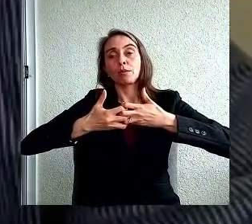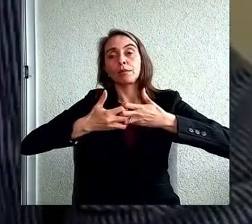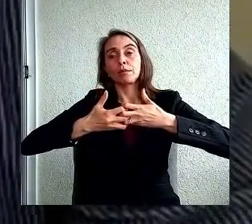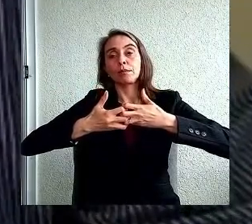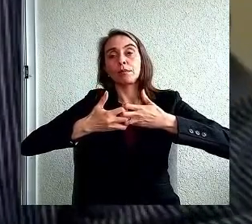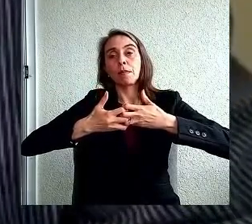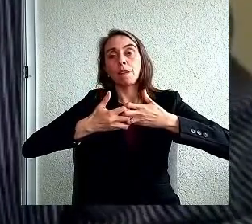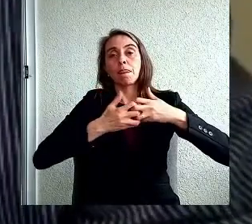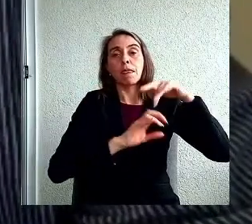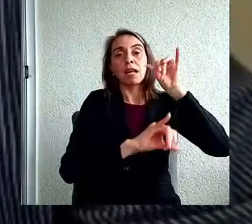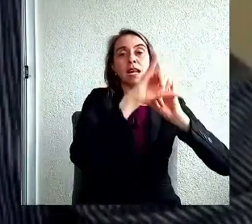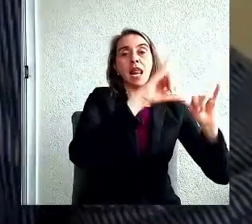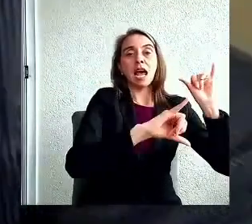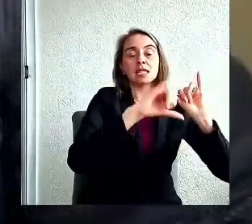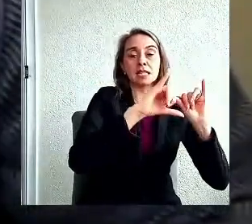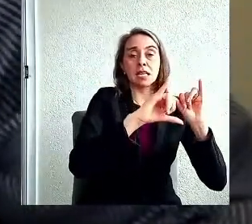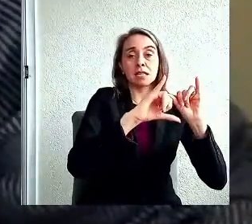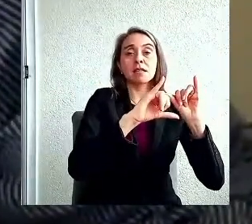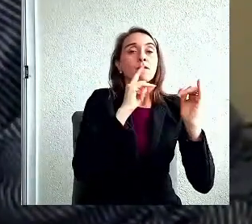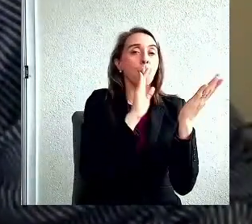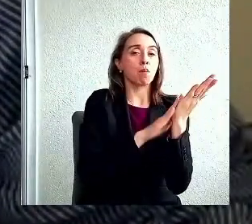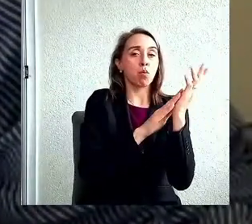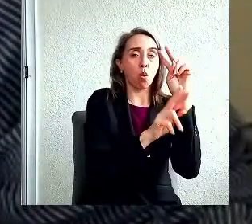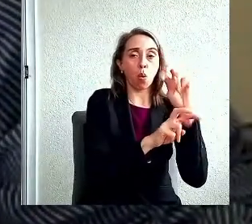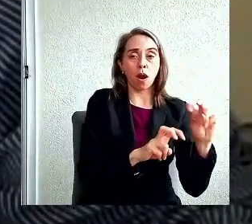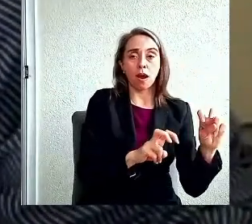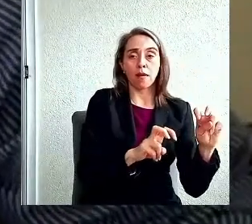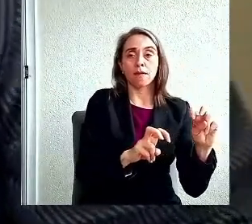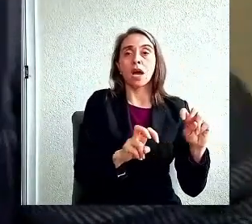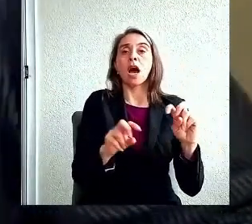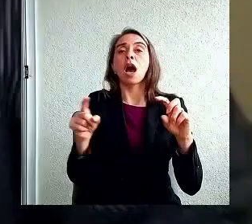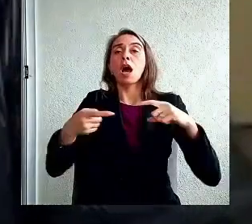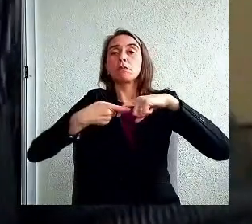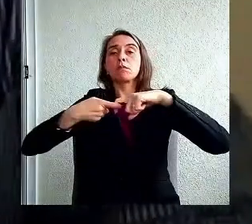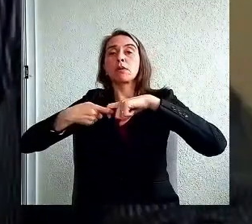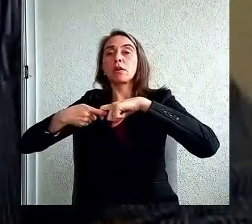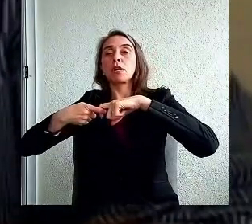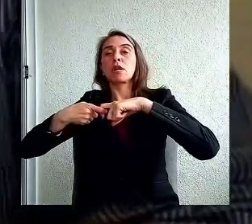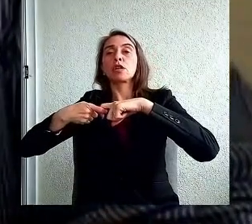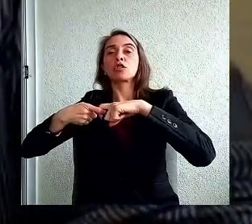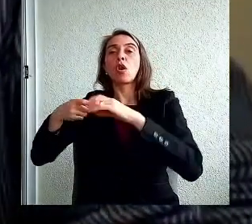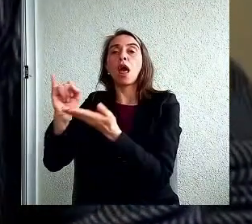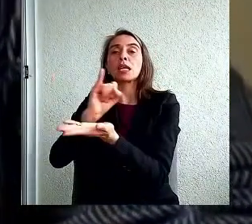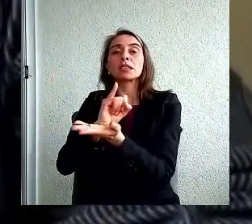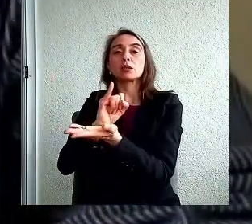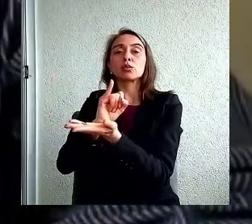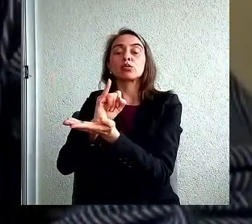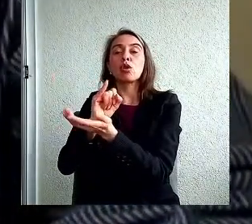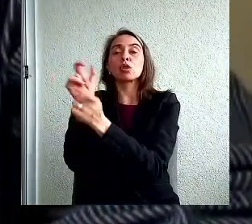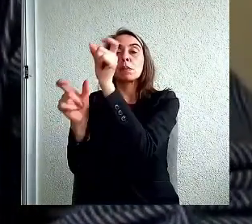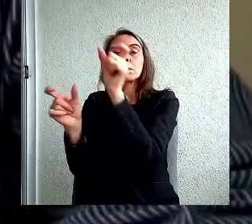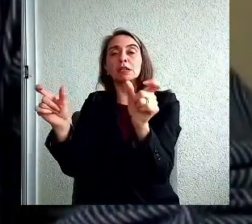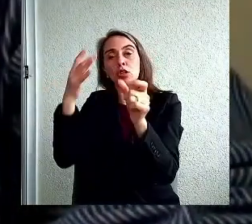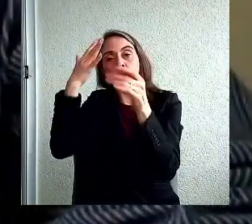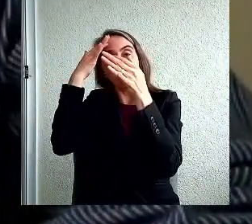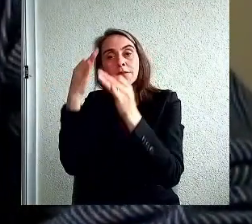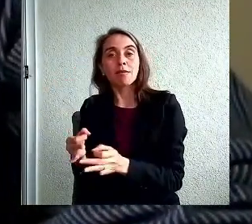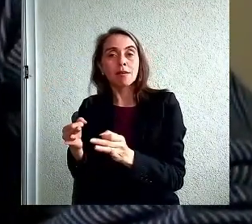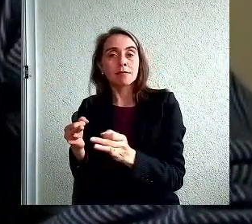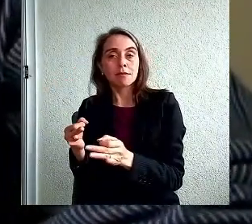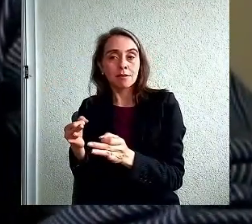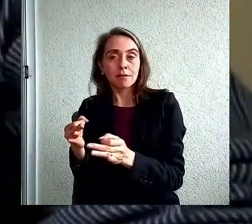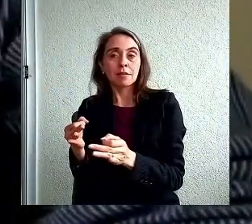evidencia científica y con los tomadores de decisión. Entonces, nosotros tenemos la responsabilidad de llegar con mensajes